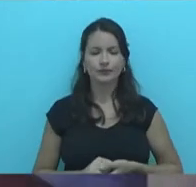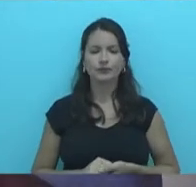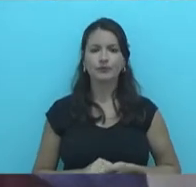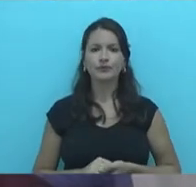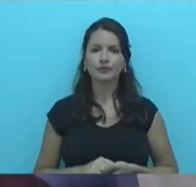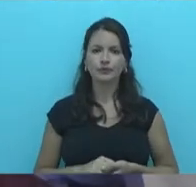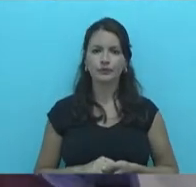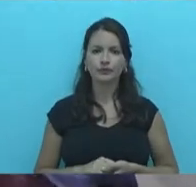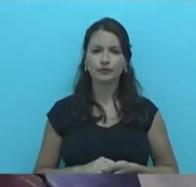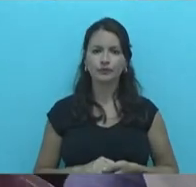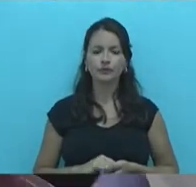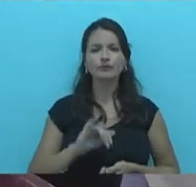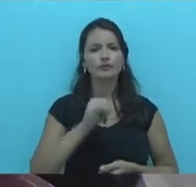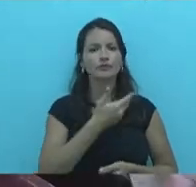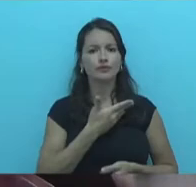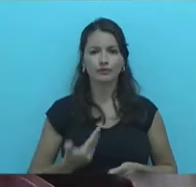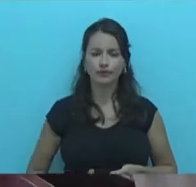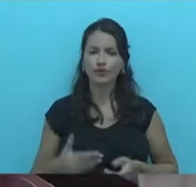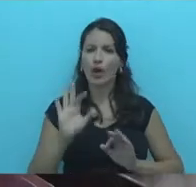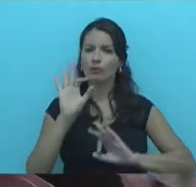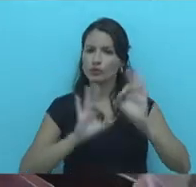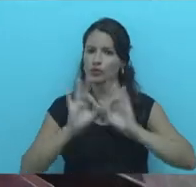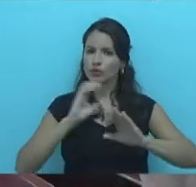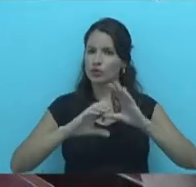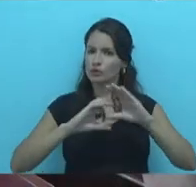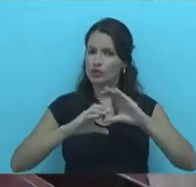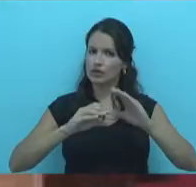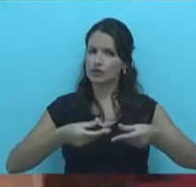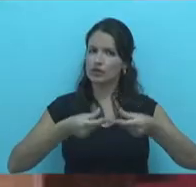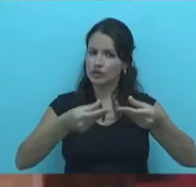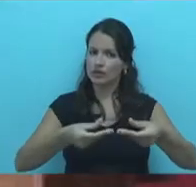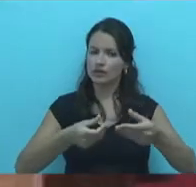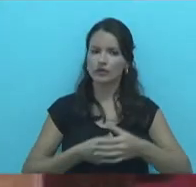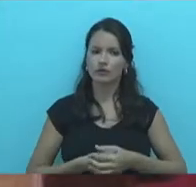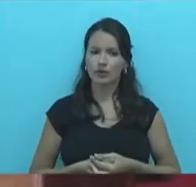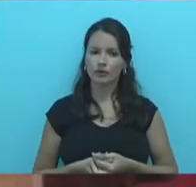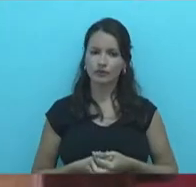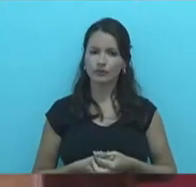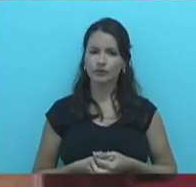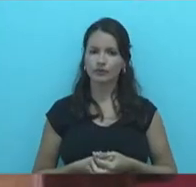proyecto de comunicación que está ligado a uno de los pedidos de preferencia,